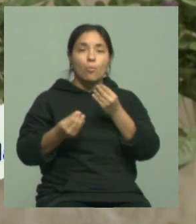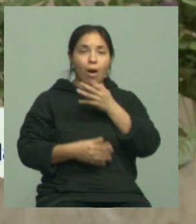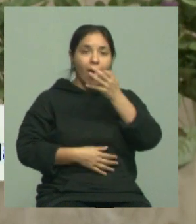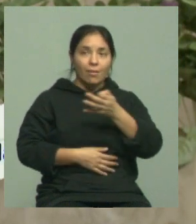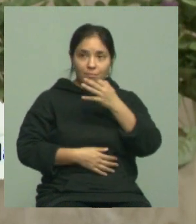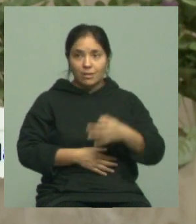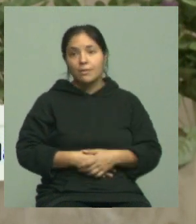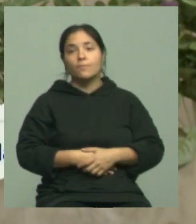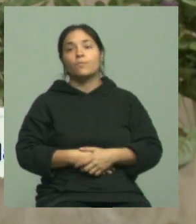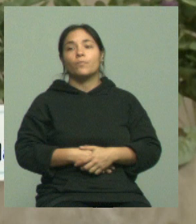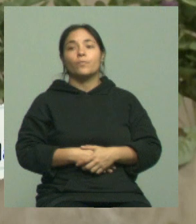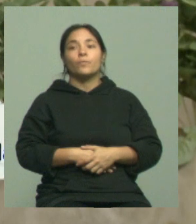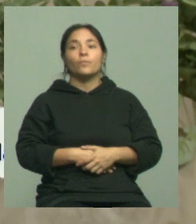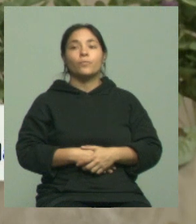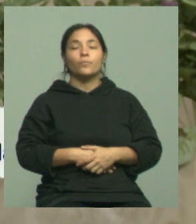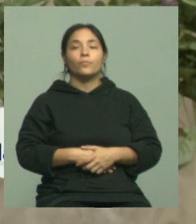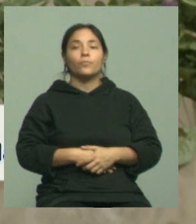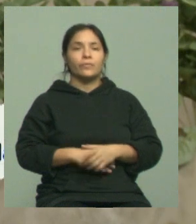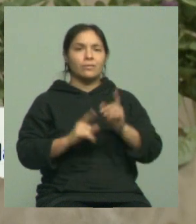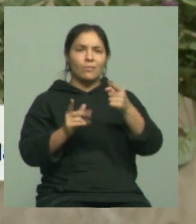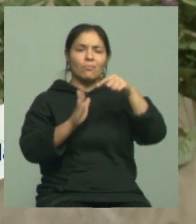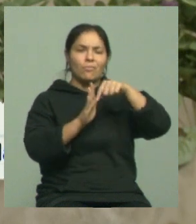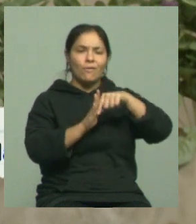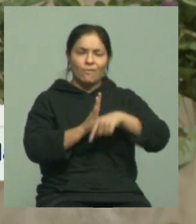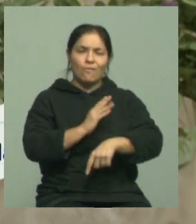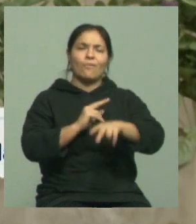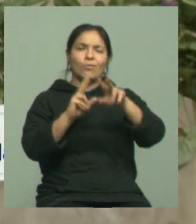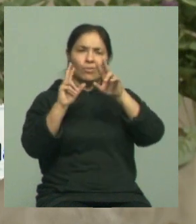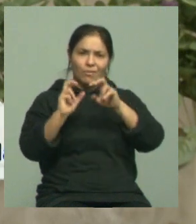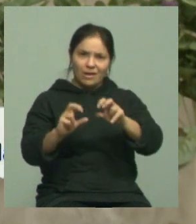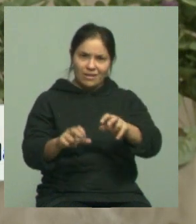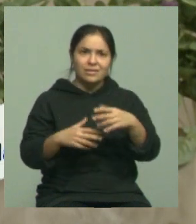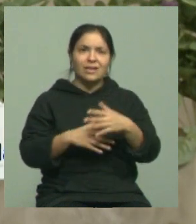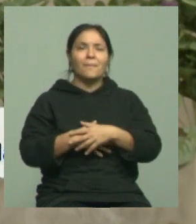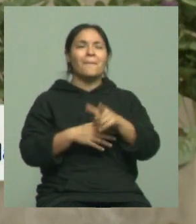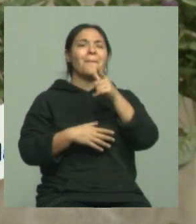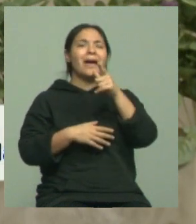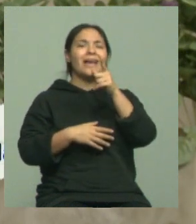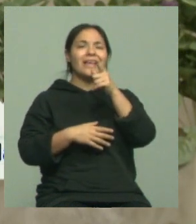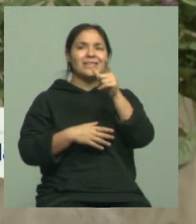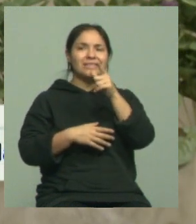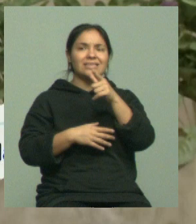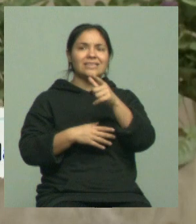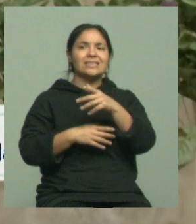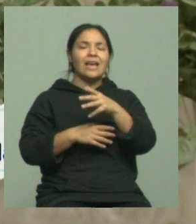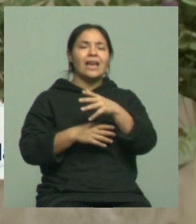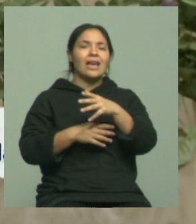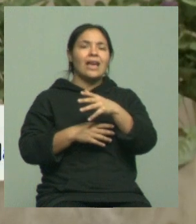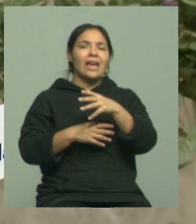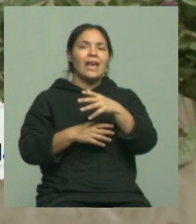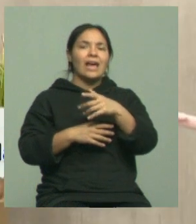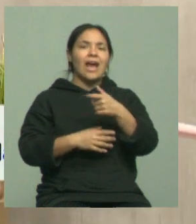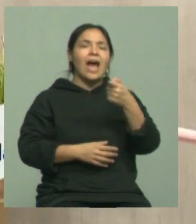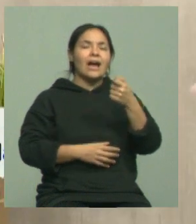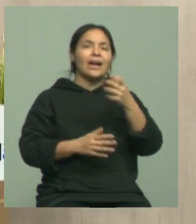minimizar el trasfondo que tenía esto, ¿no? Como lo querían hacer ver como un crimen